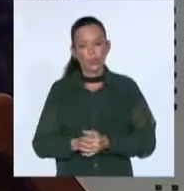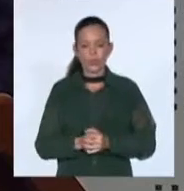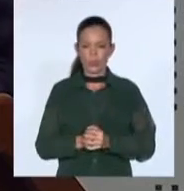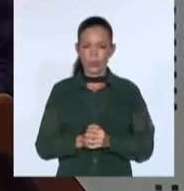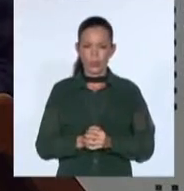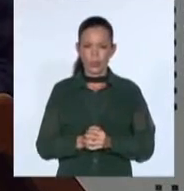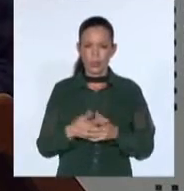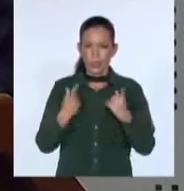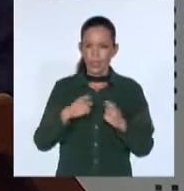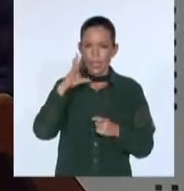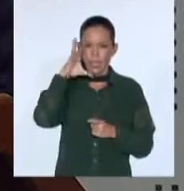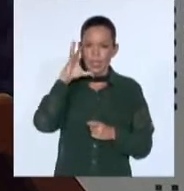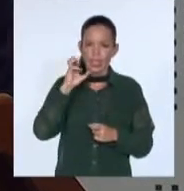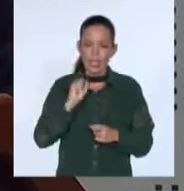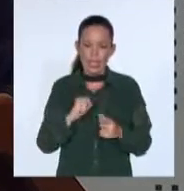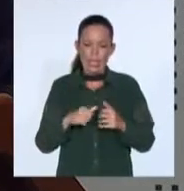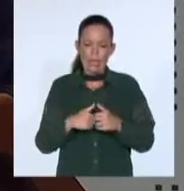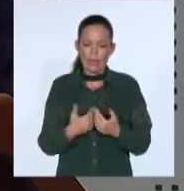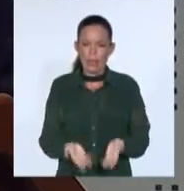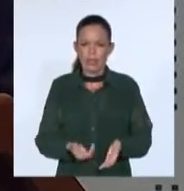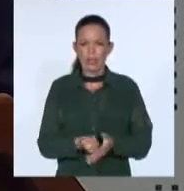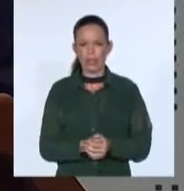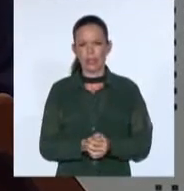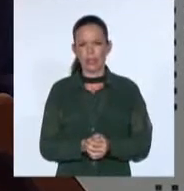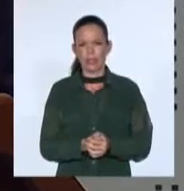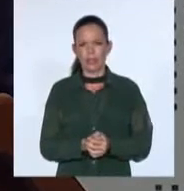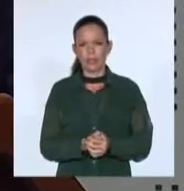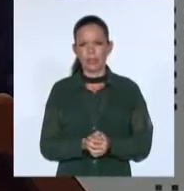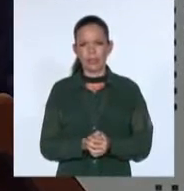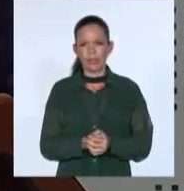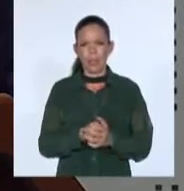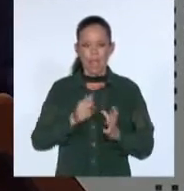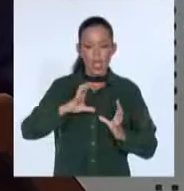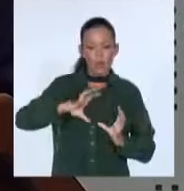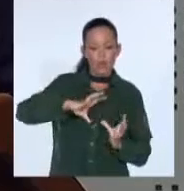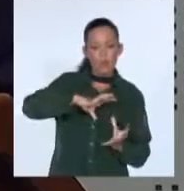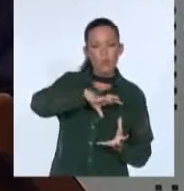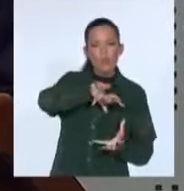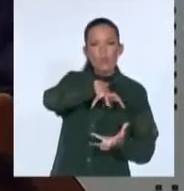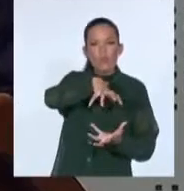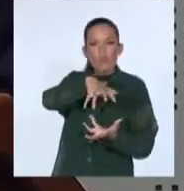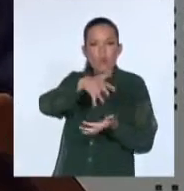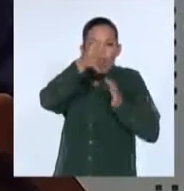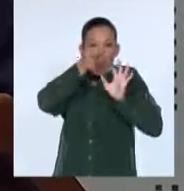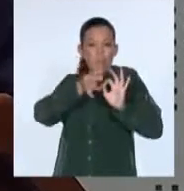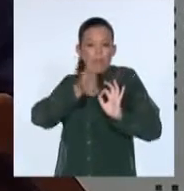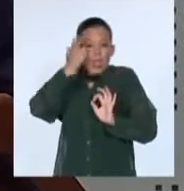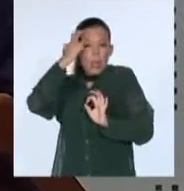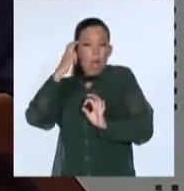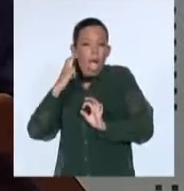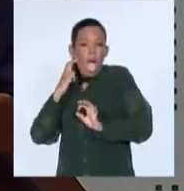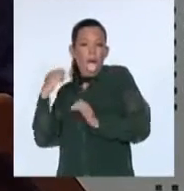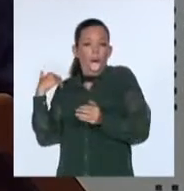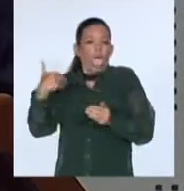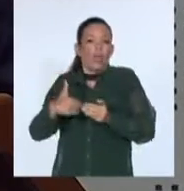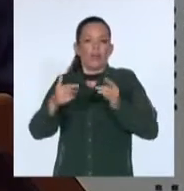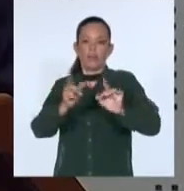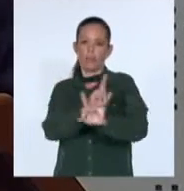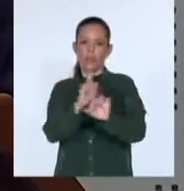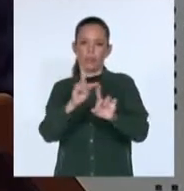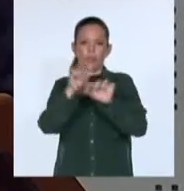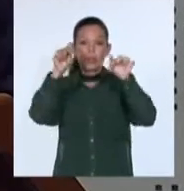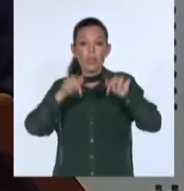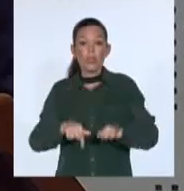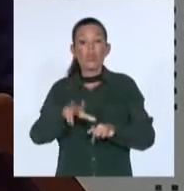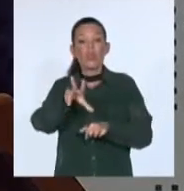El mundo ya no es el mundo que nosotros conocimos, no es el mundo que fue concebido allá cuando en los consensos